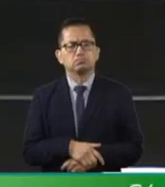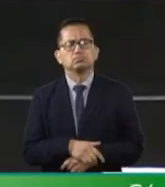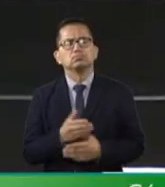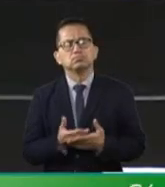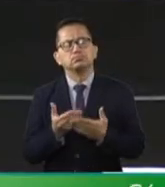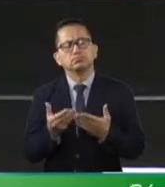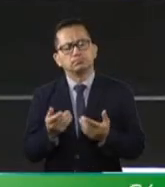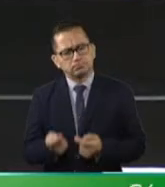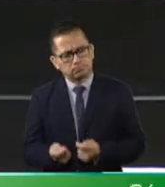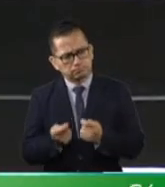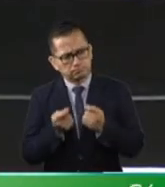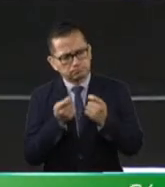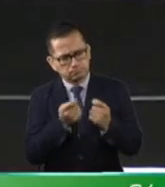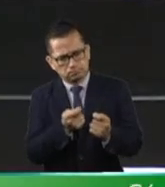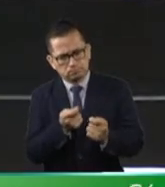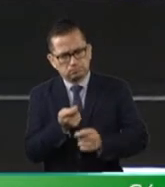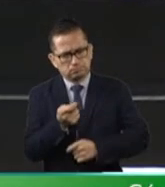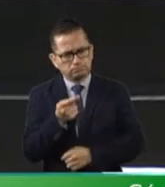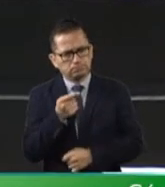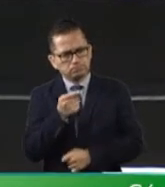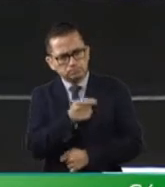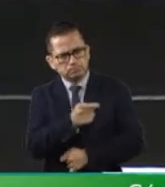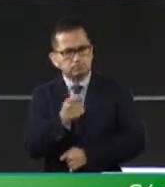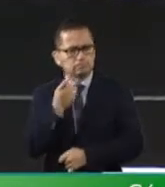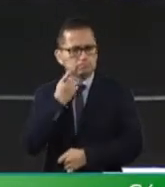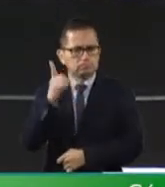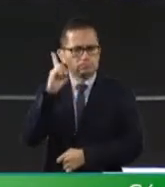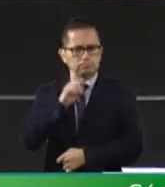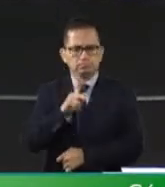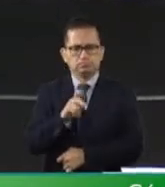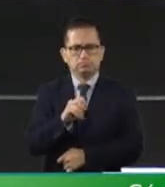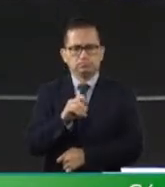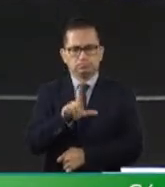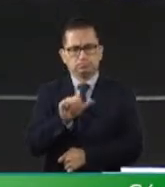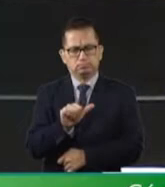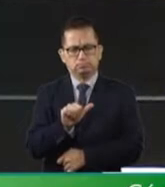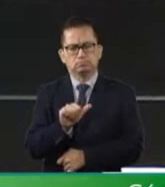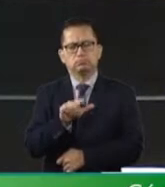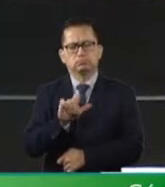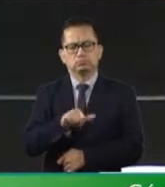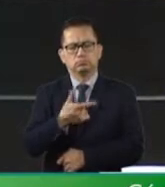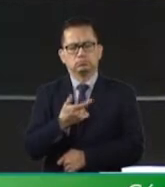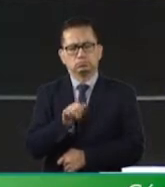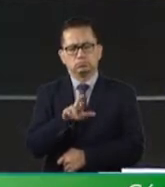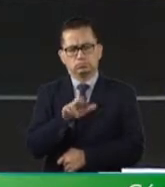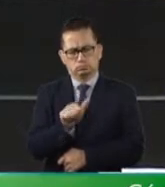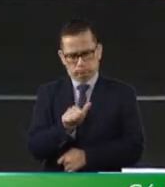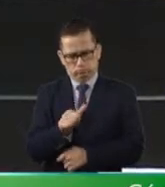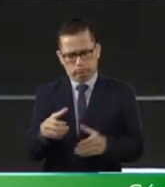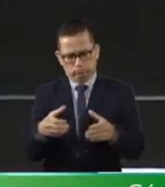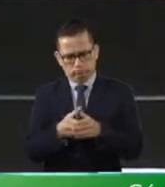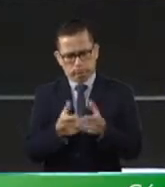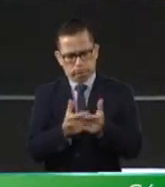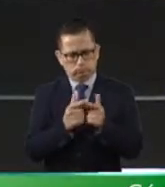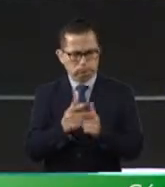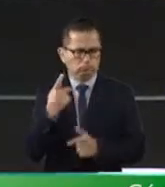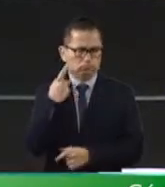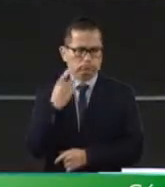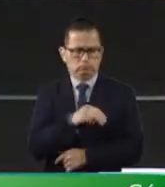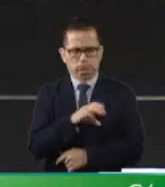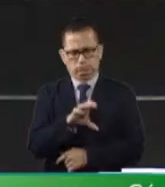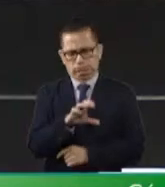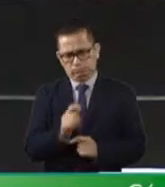Donde reservas la diputada Paola Michelle Longoria López de Movimiento Ciudadano hasta